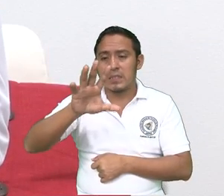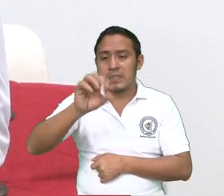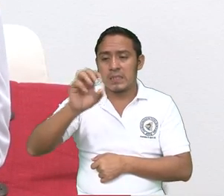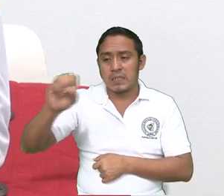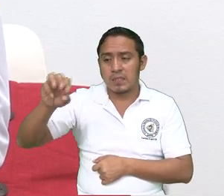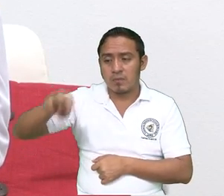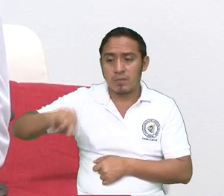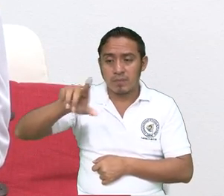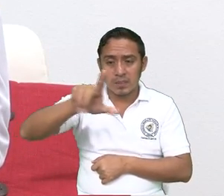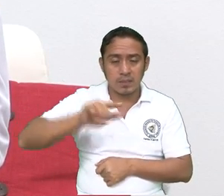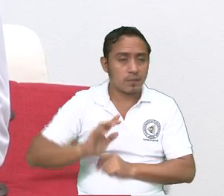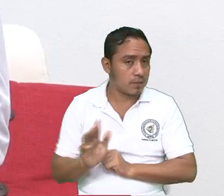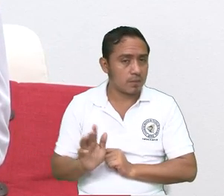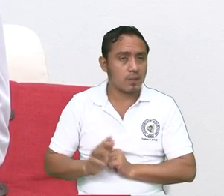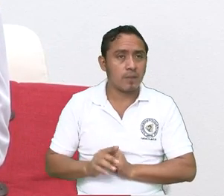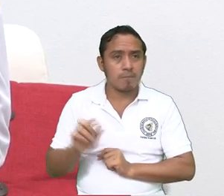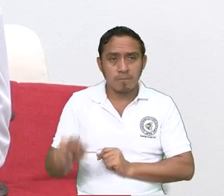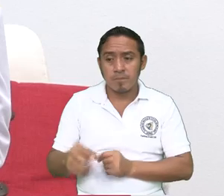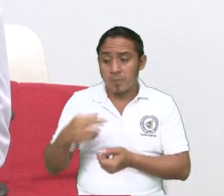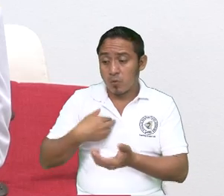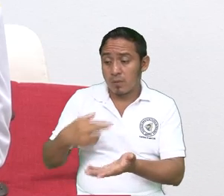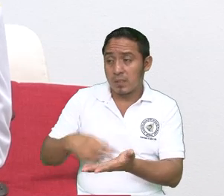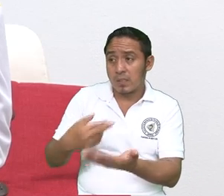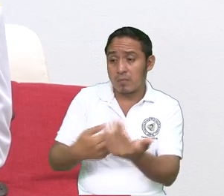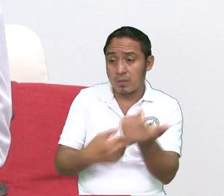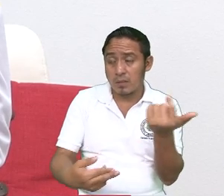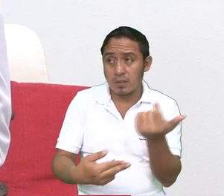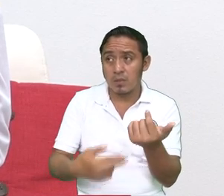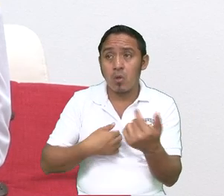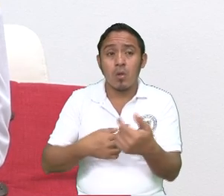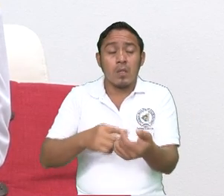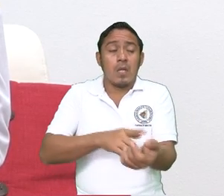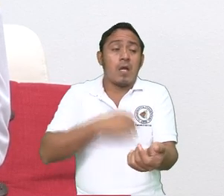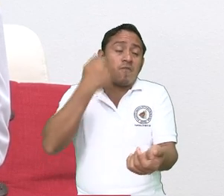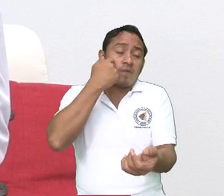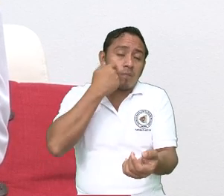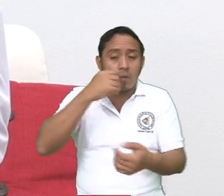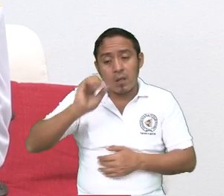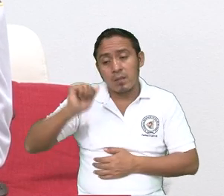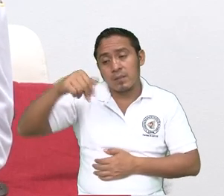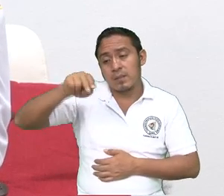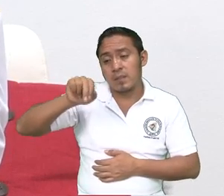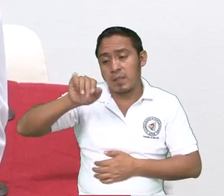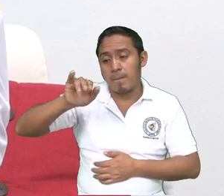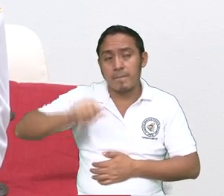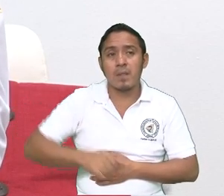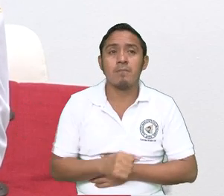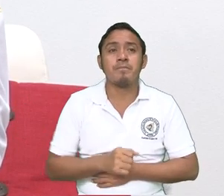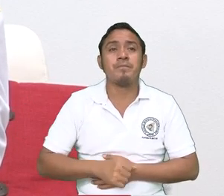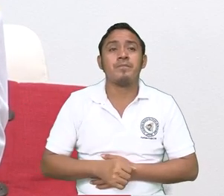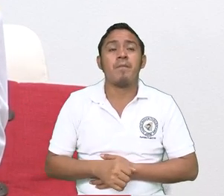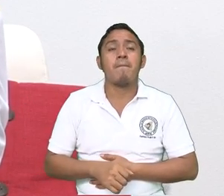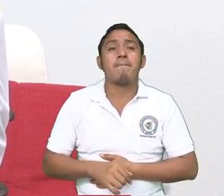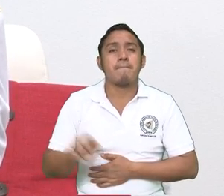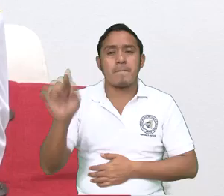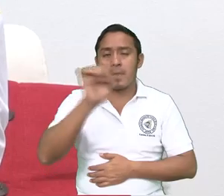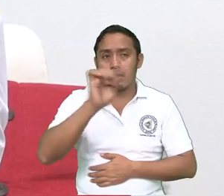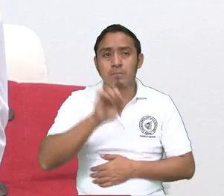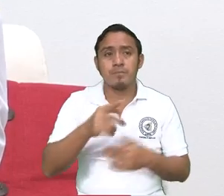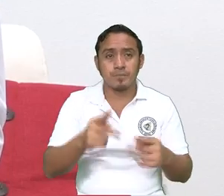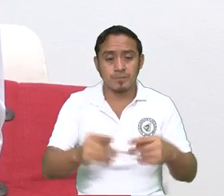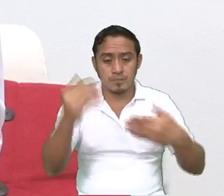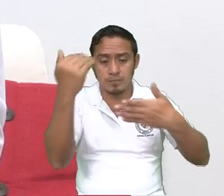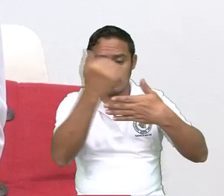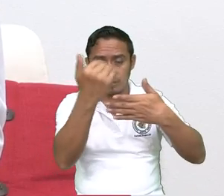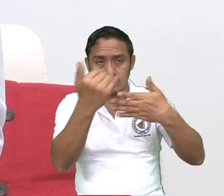no no genera y no generan mb pero si dentro de los requisitos